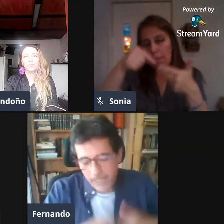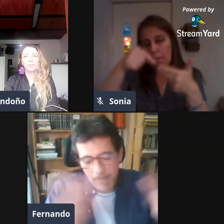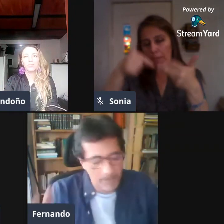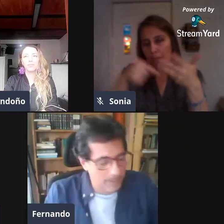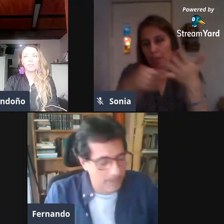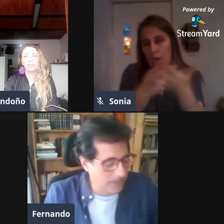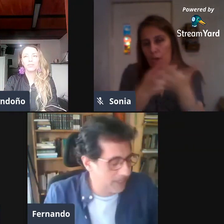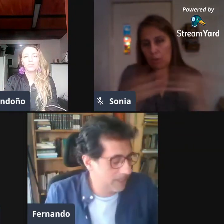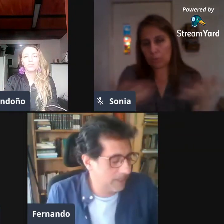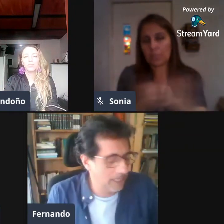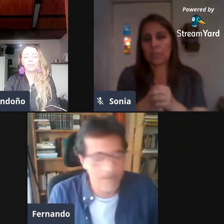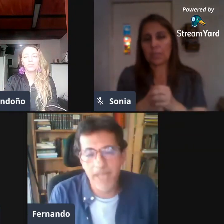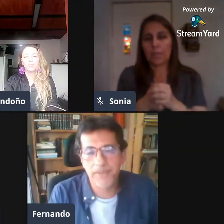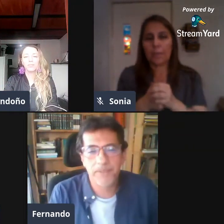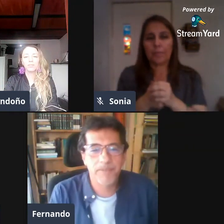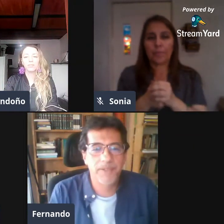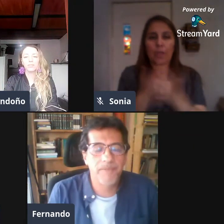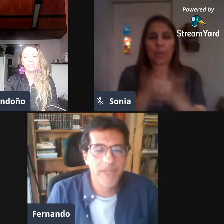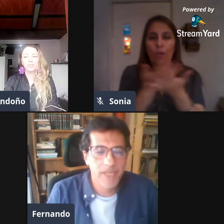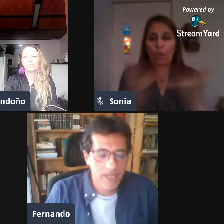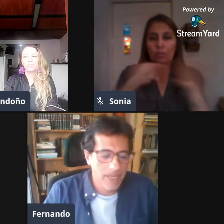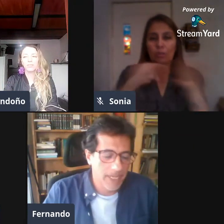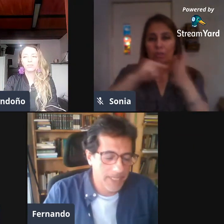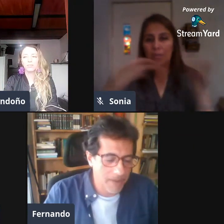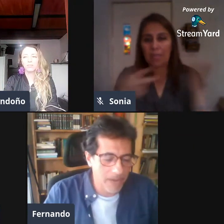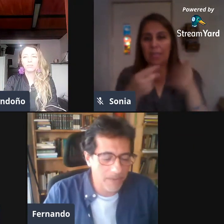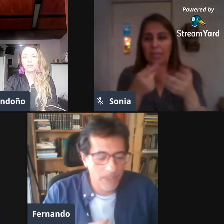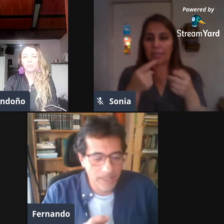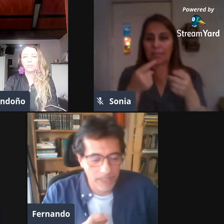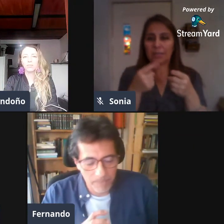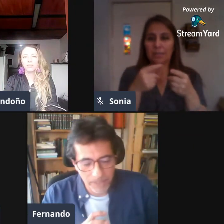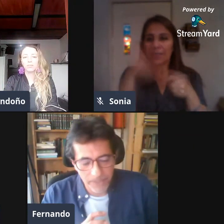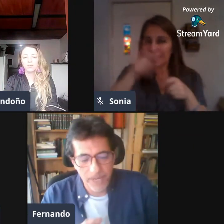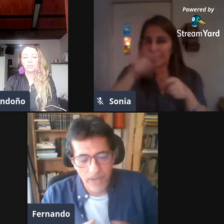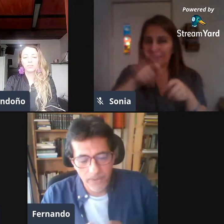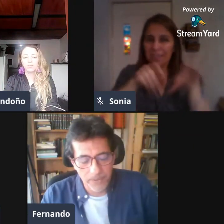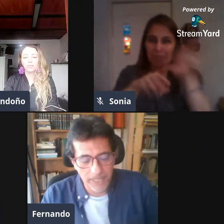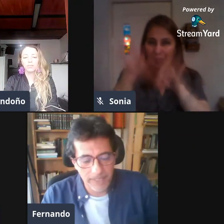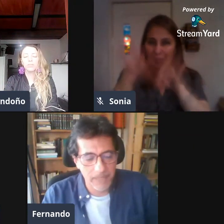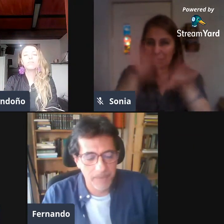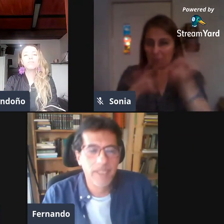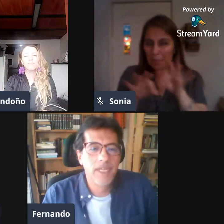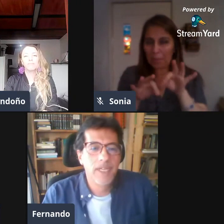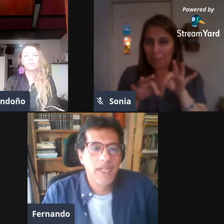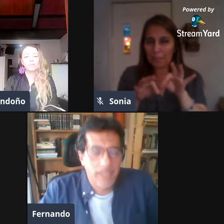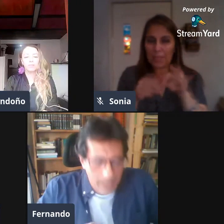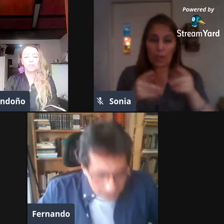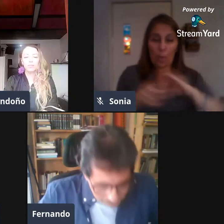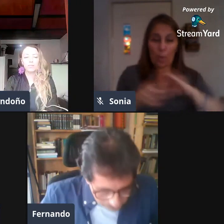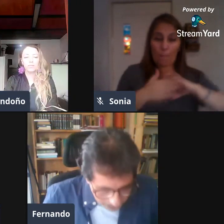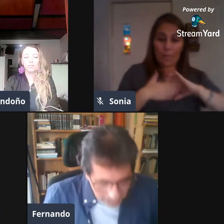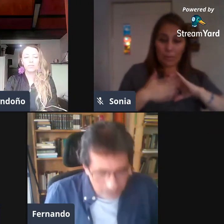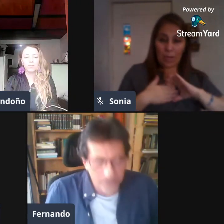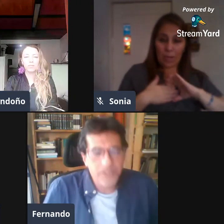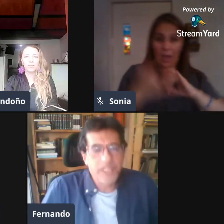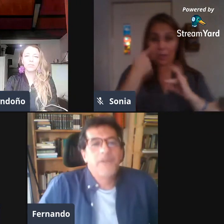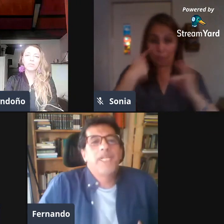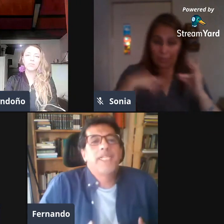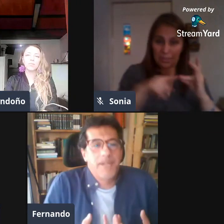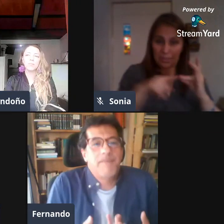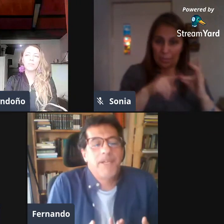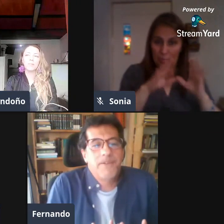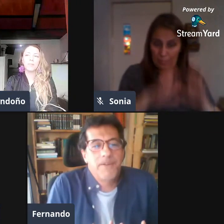técnicamente en otros segmentos pero de vínculo entre personal o su objetivo que está por allá